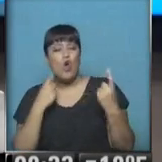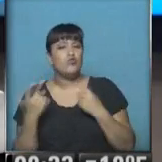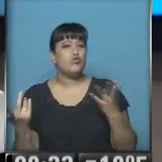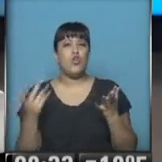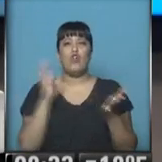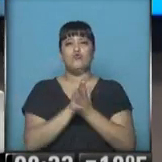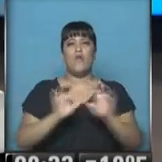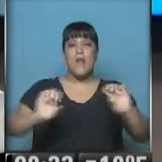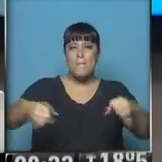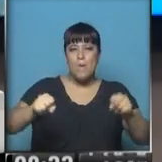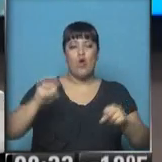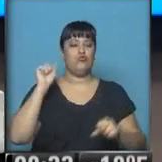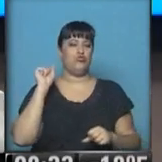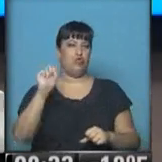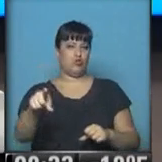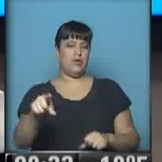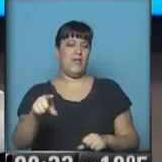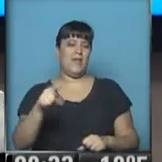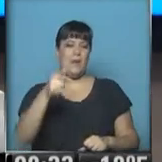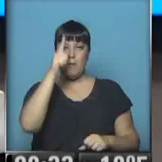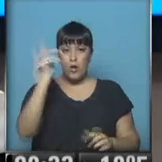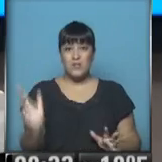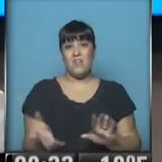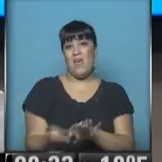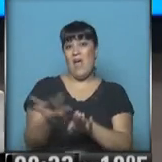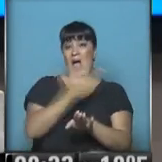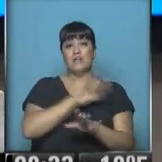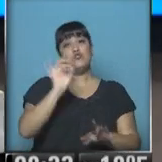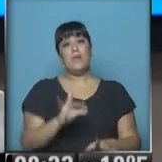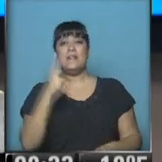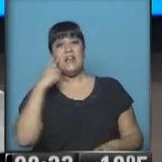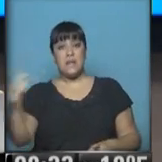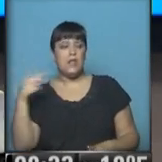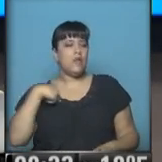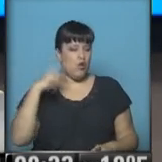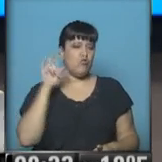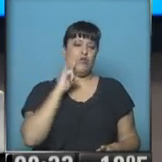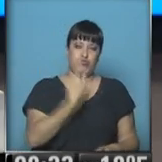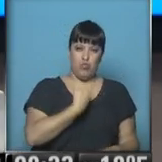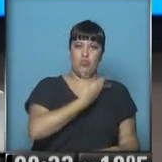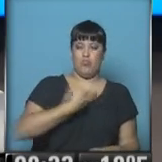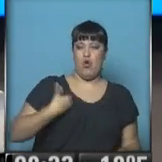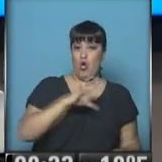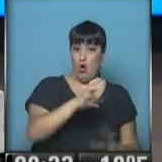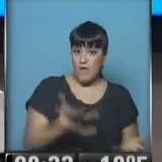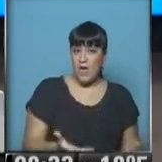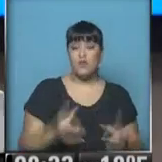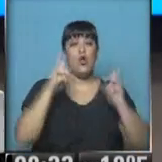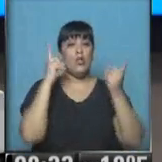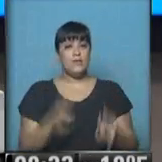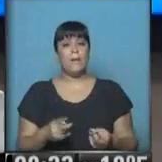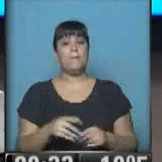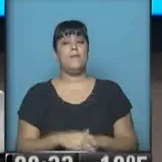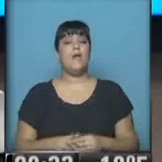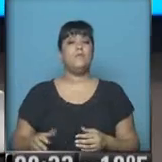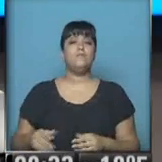ver con las motos en la provincia que no era era era de intervención de los intendentes hemos incautado de hemos